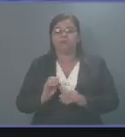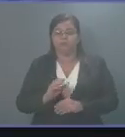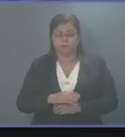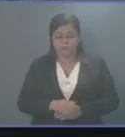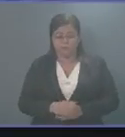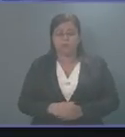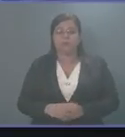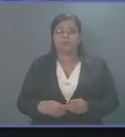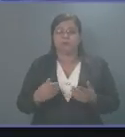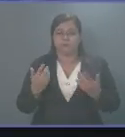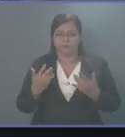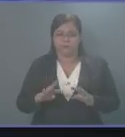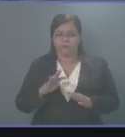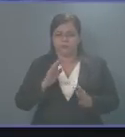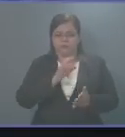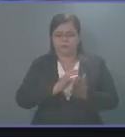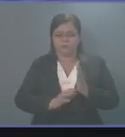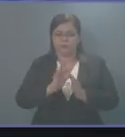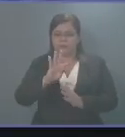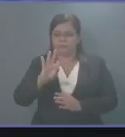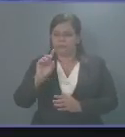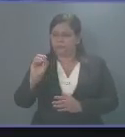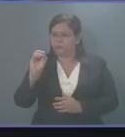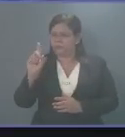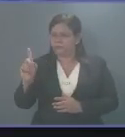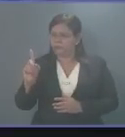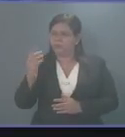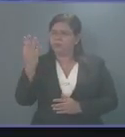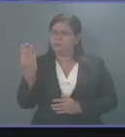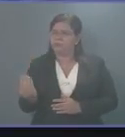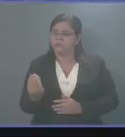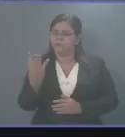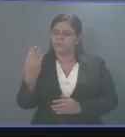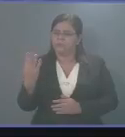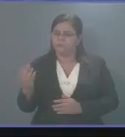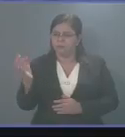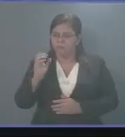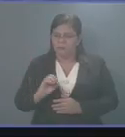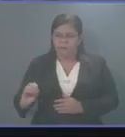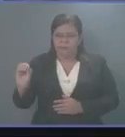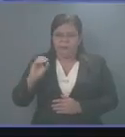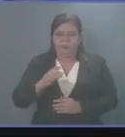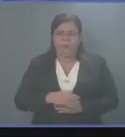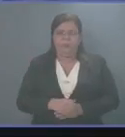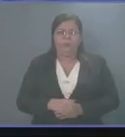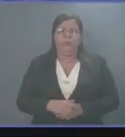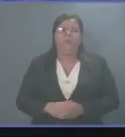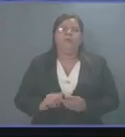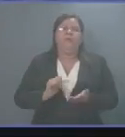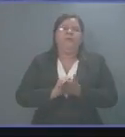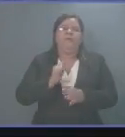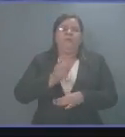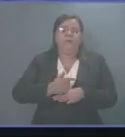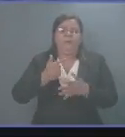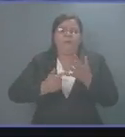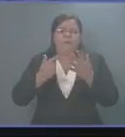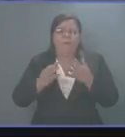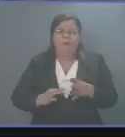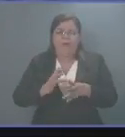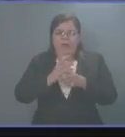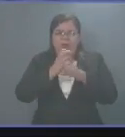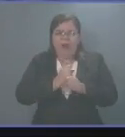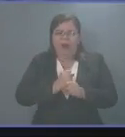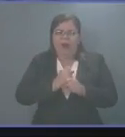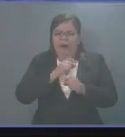tomo 401 del 14 de octubre del mismo año, se emitió Ley de Garantías